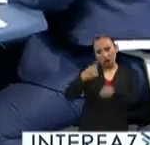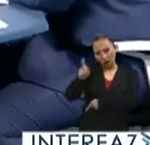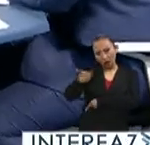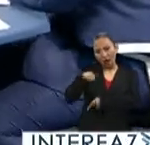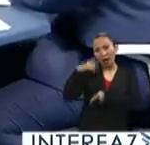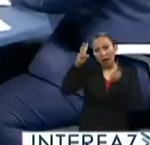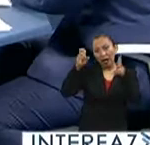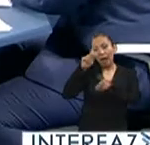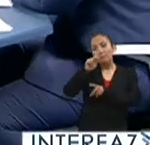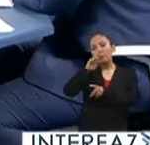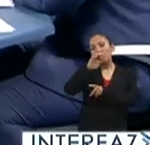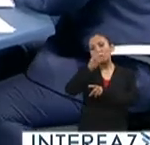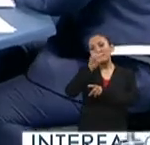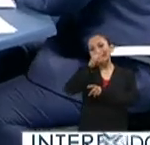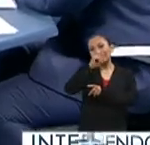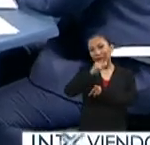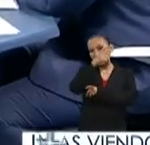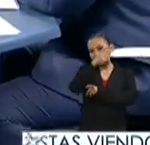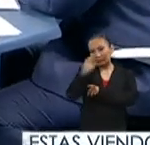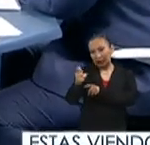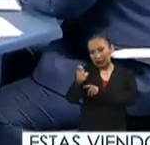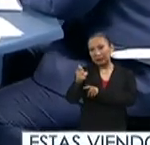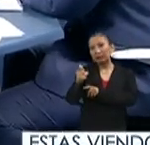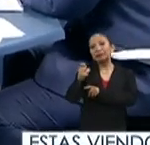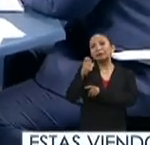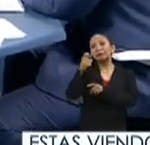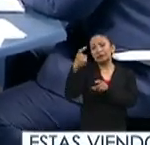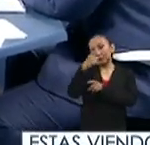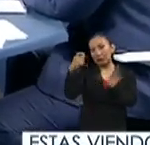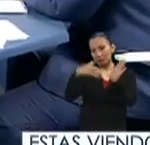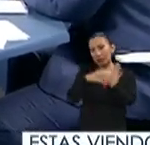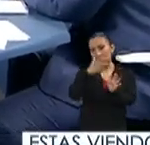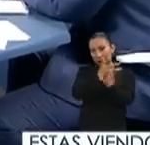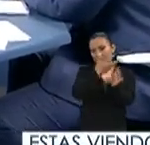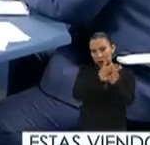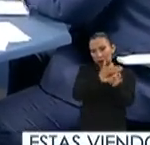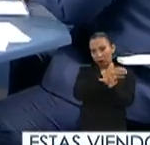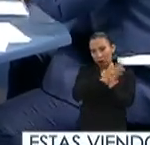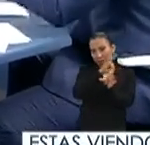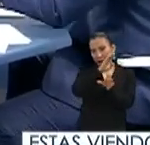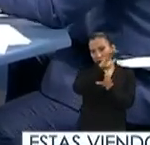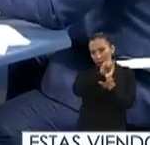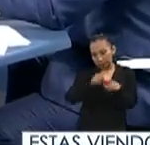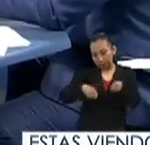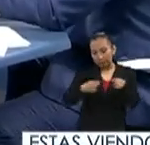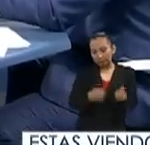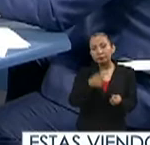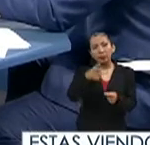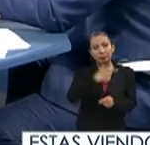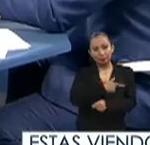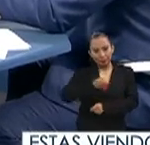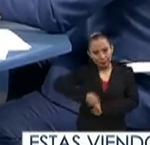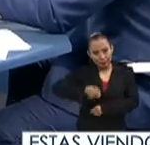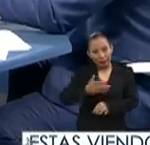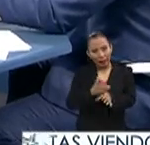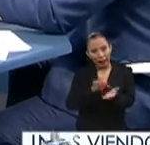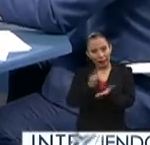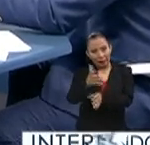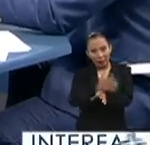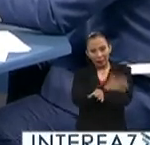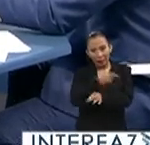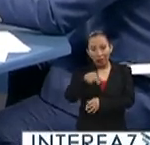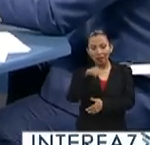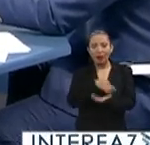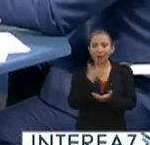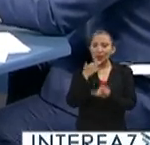programa Proyecta 100, programa Proyecta 100,000 en Estados Unidos. Claro. Proyecto 100,000. Sí. ¿Cómo estás, Brian? Gracias por acompañarnos en el